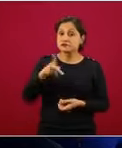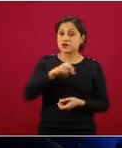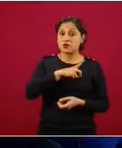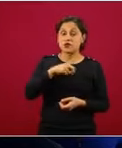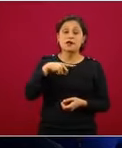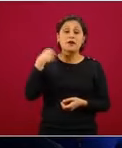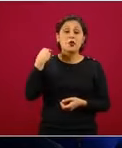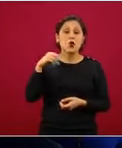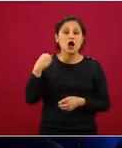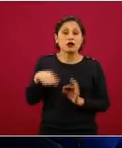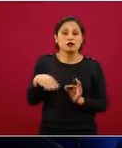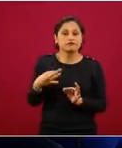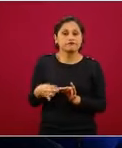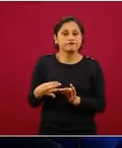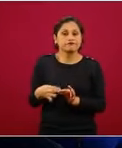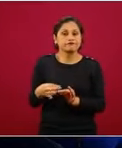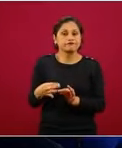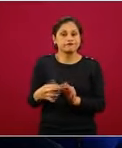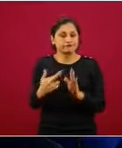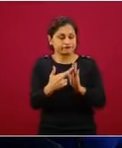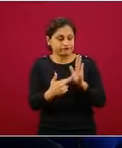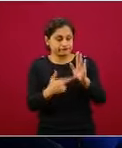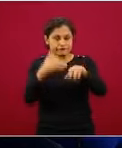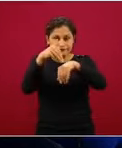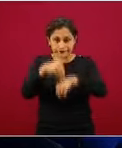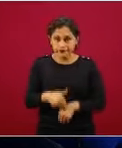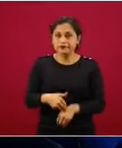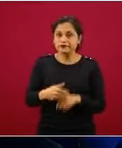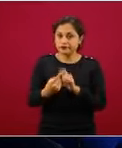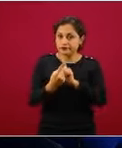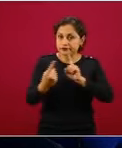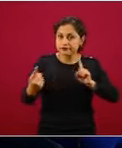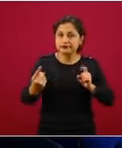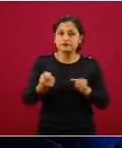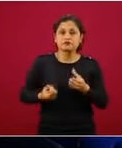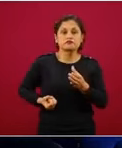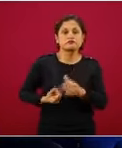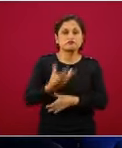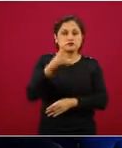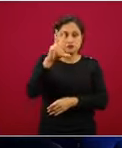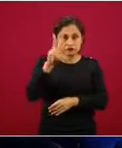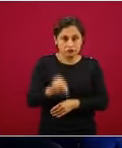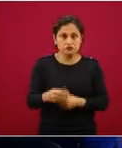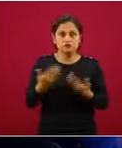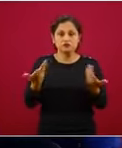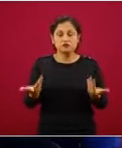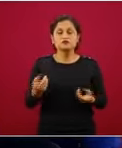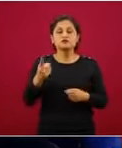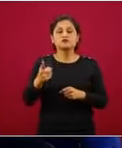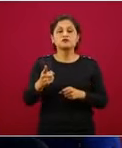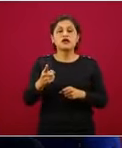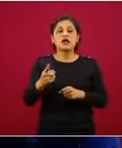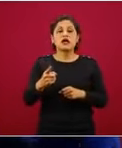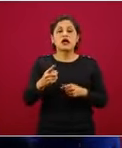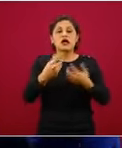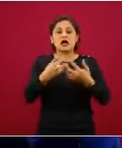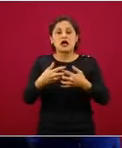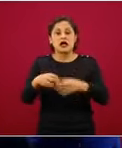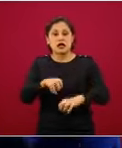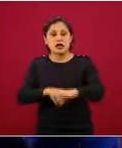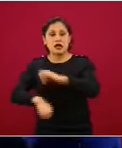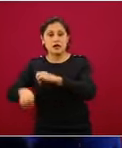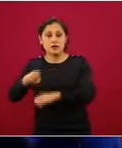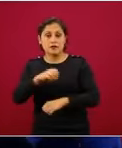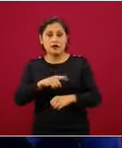buena disciplina con las medidas de sana distancia, es decir, no salir a la vía pública, mantener la restricción de operación de las actividades